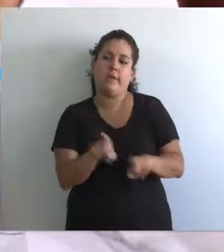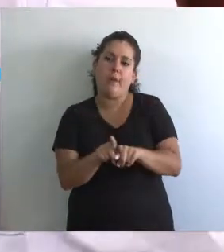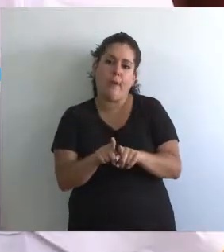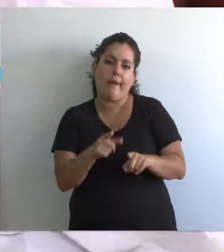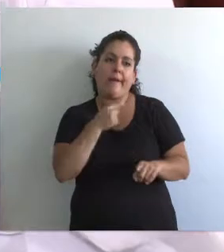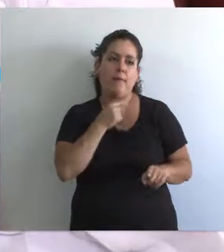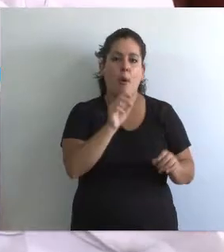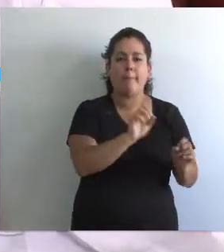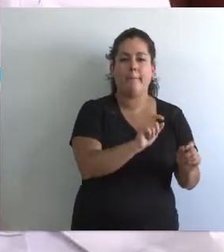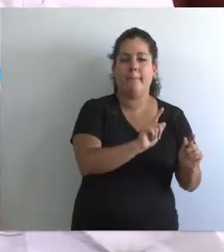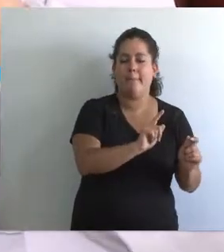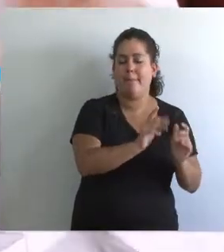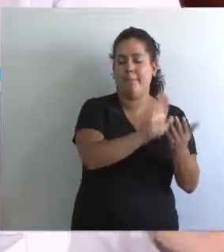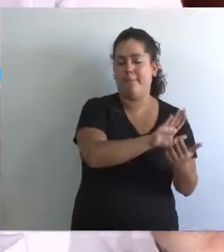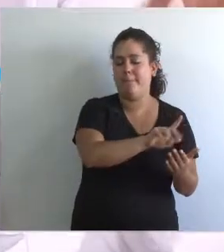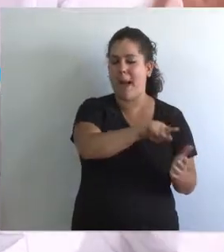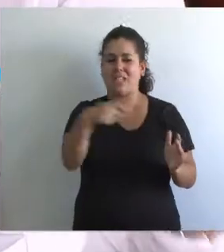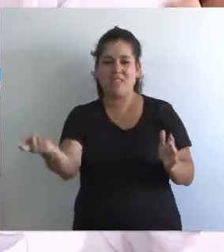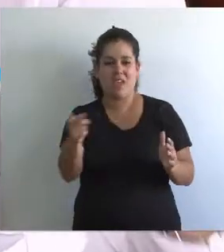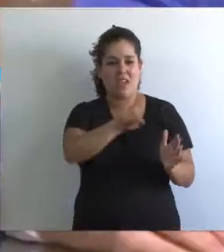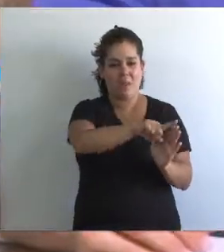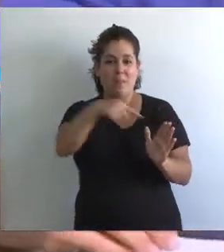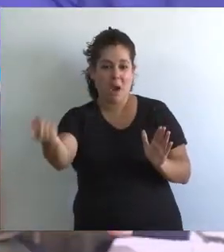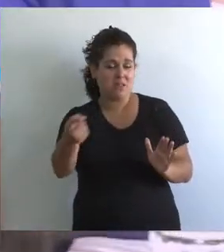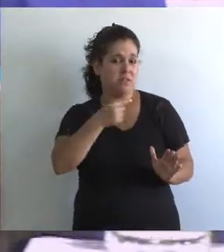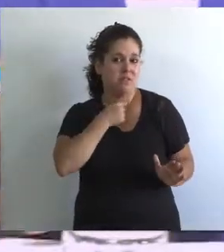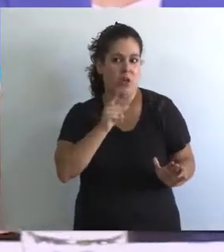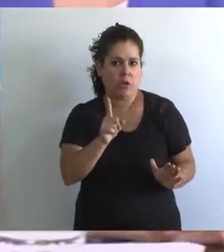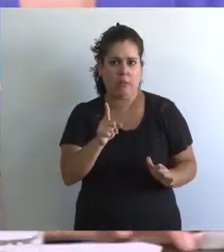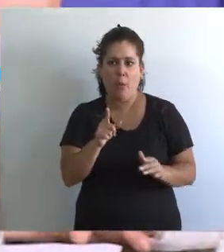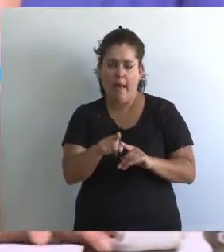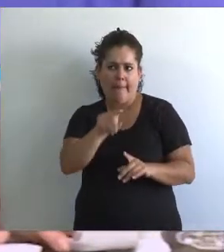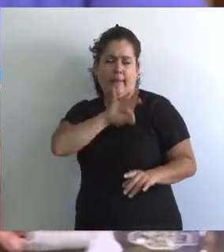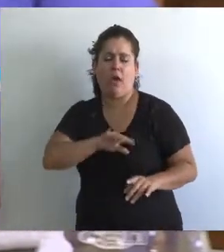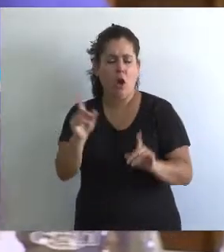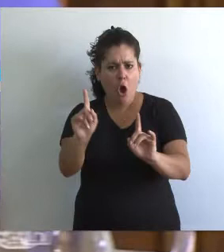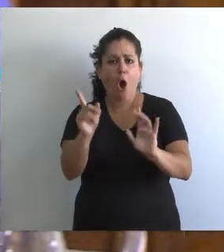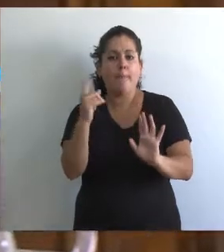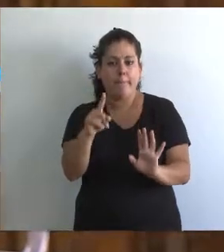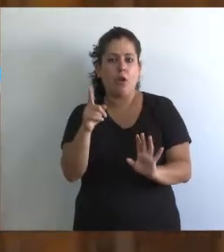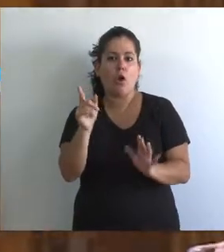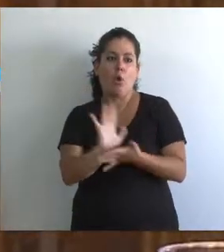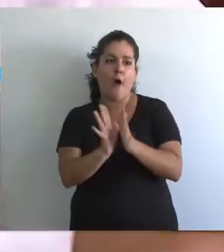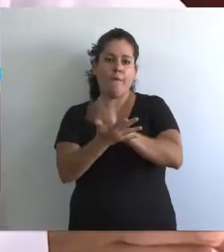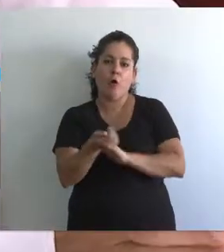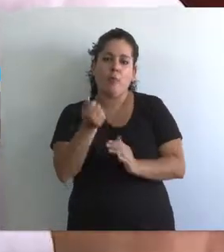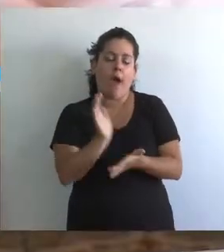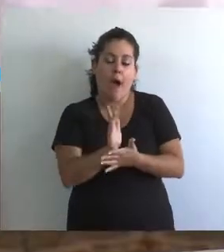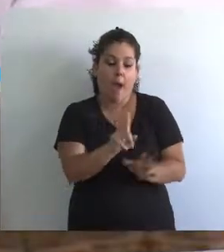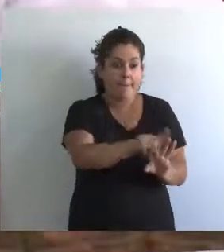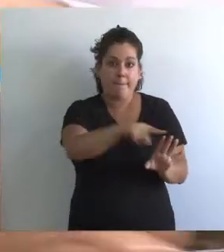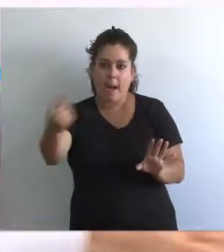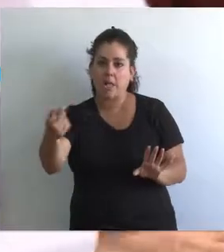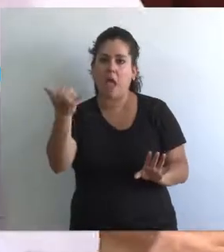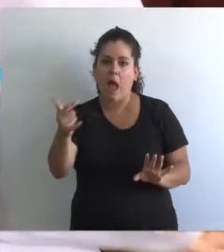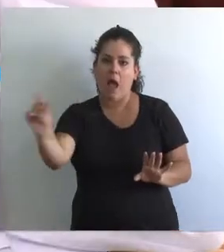la discusión del pase del jugador, sino del salario mínimo vital y que haya ahí una fórmula que le permita al club tener